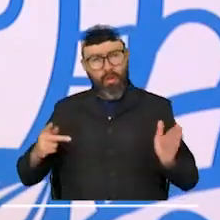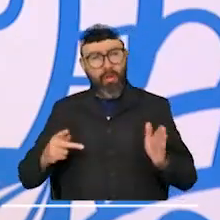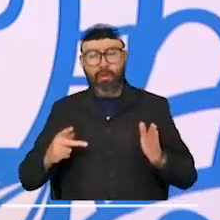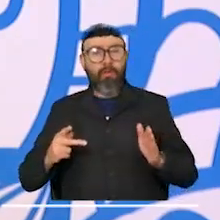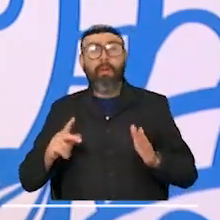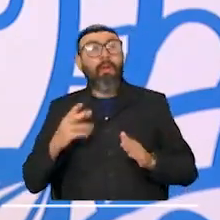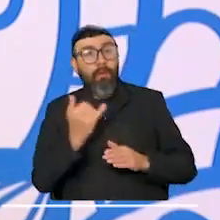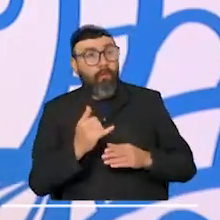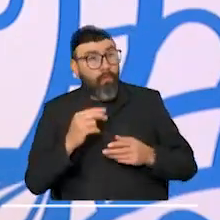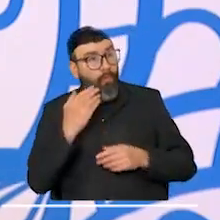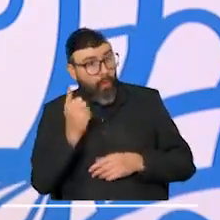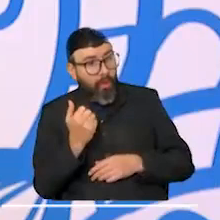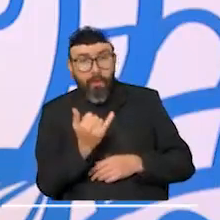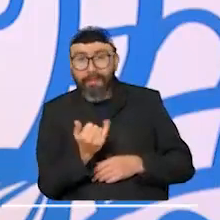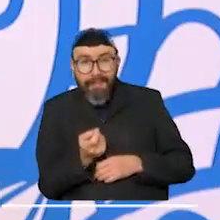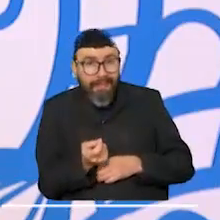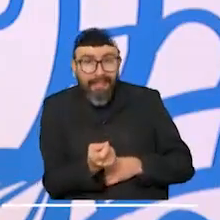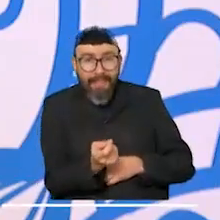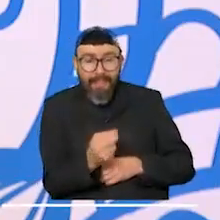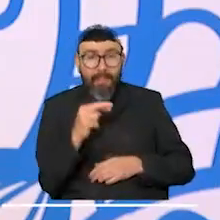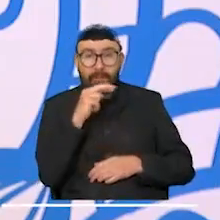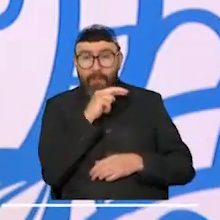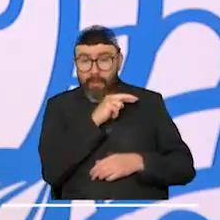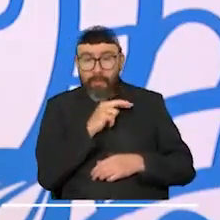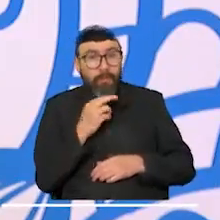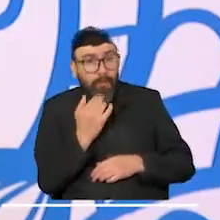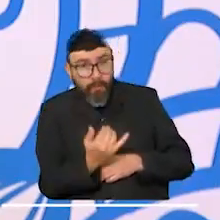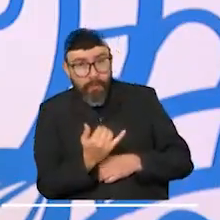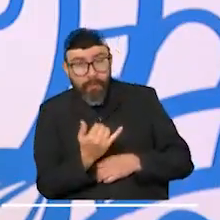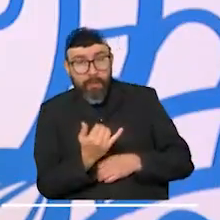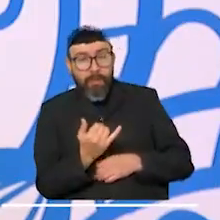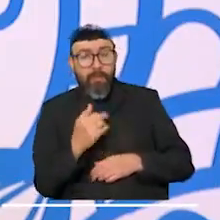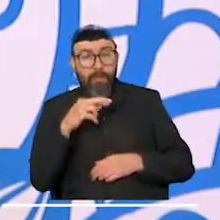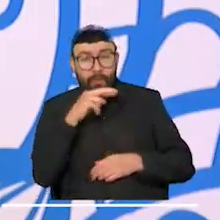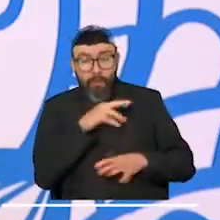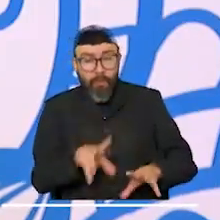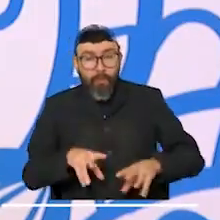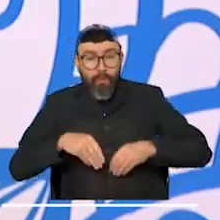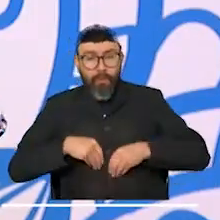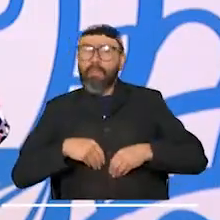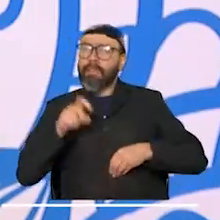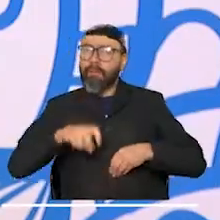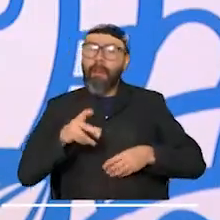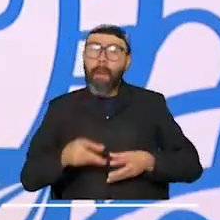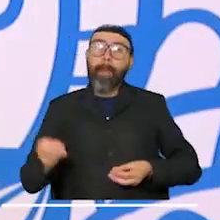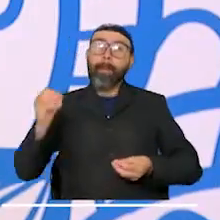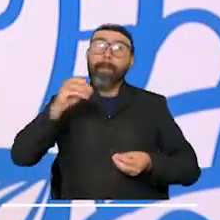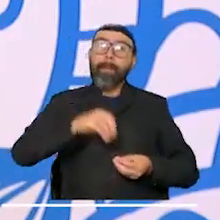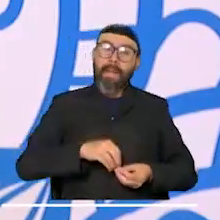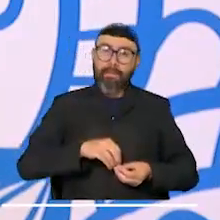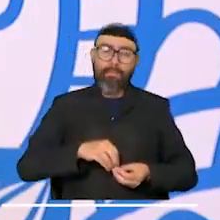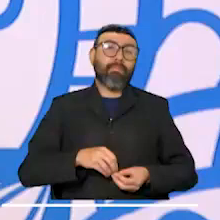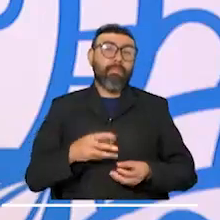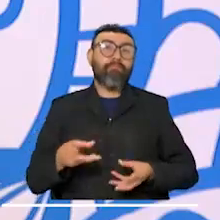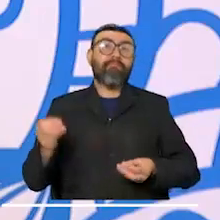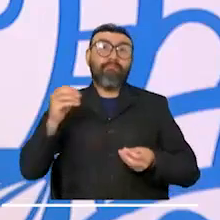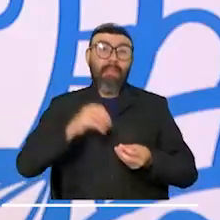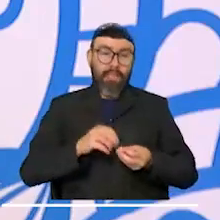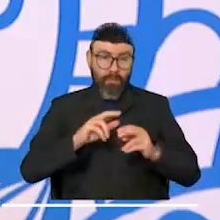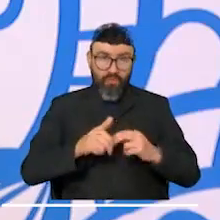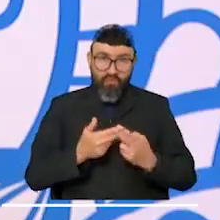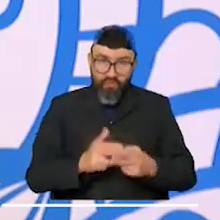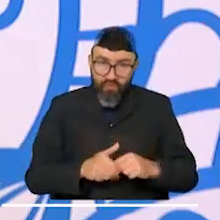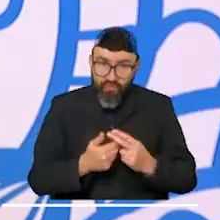menopausia o que están muy cercanas a la menopausia deberían tener más relaciones sexuales porque esta forma hace que llegue más sangre a la zona de la vagina y